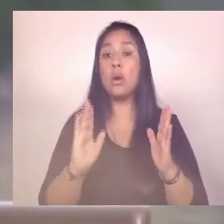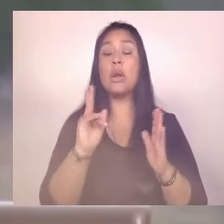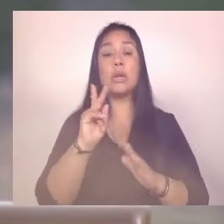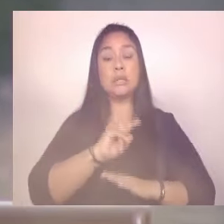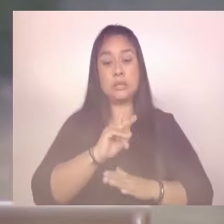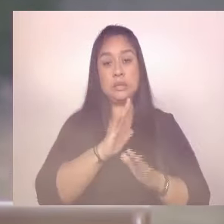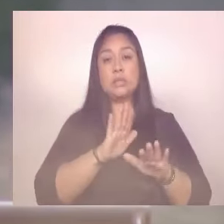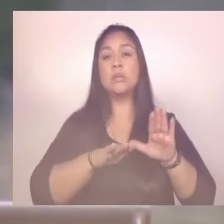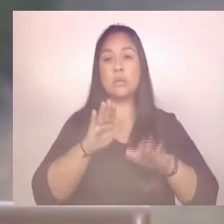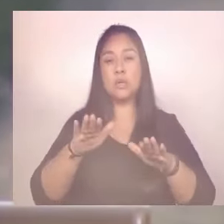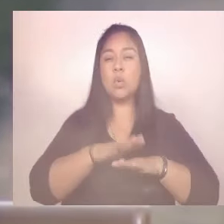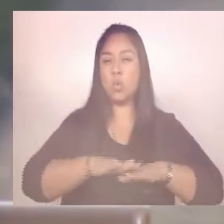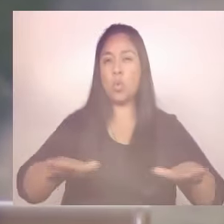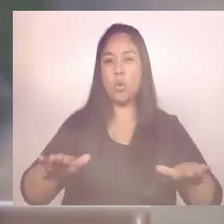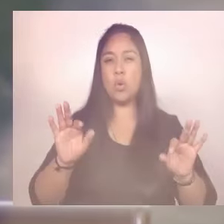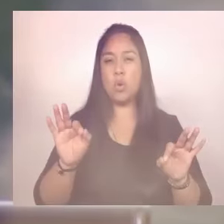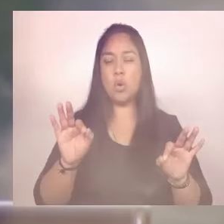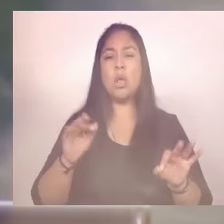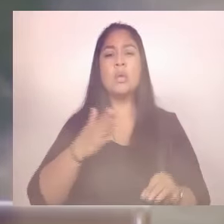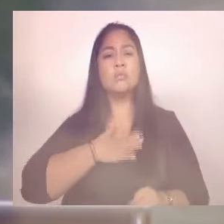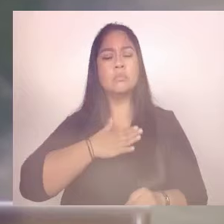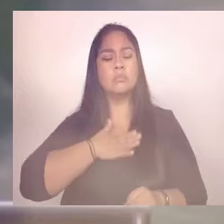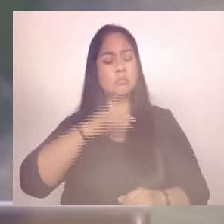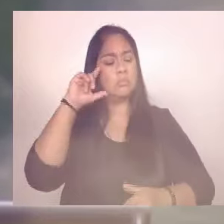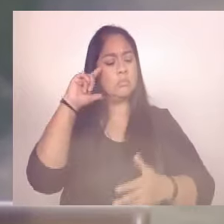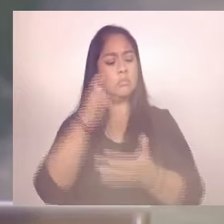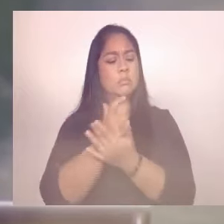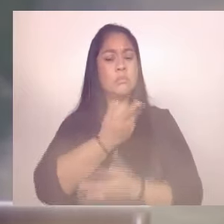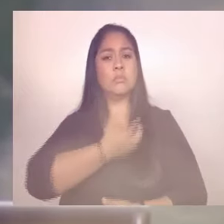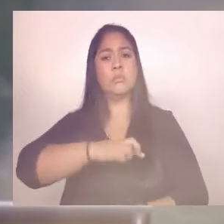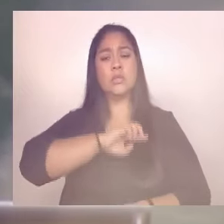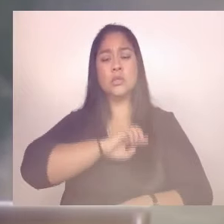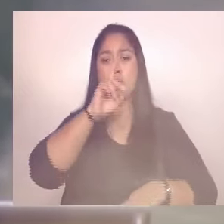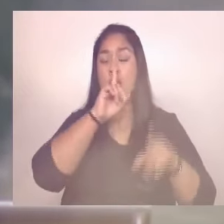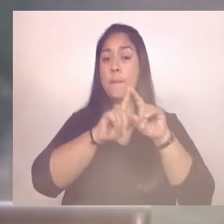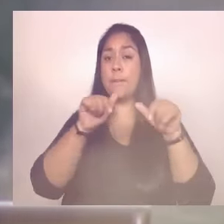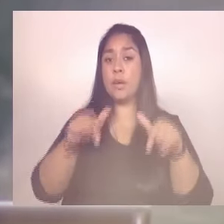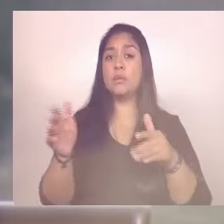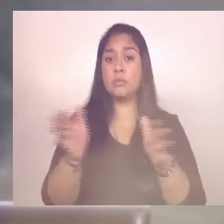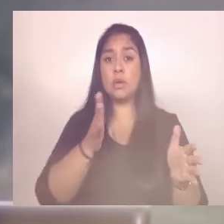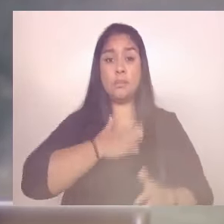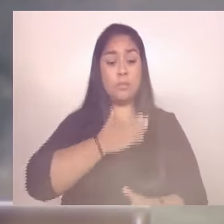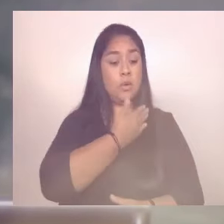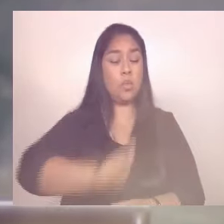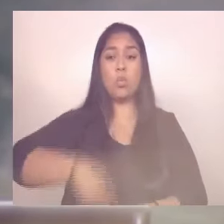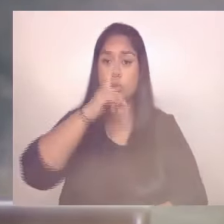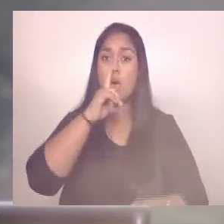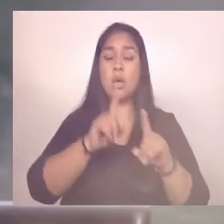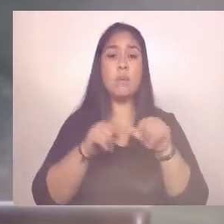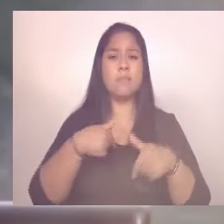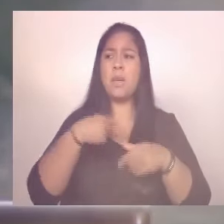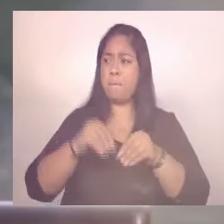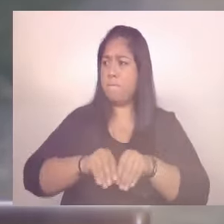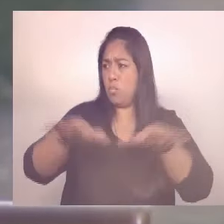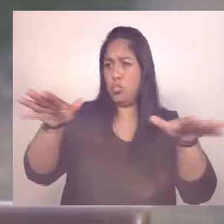y regular. Es mi convicción personal, la de mi gobierno y la de la amplia mayoría